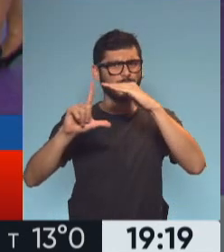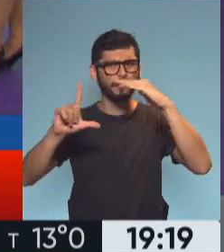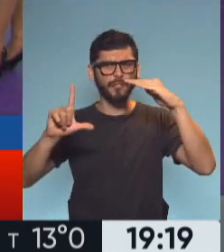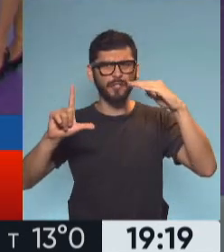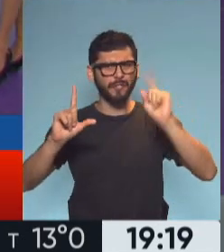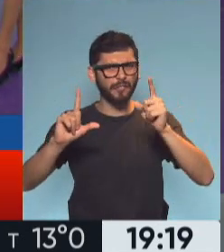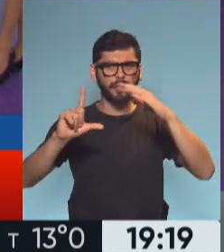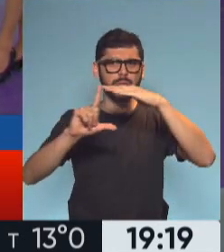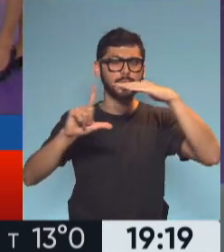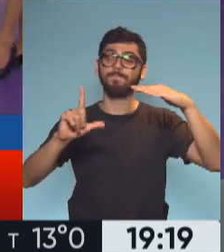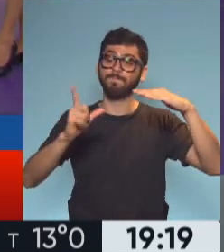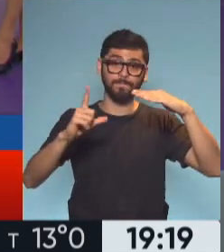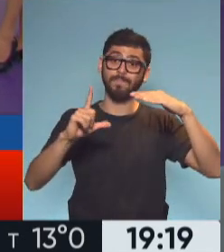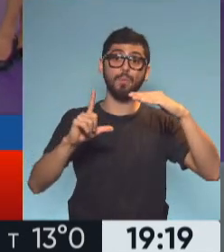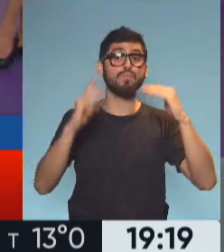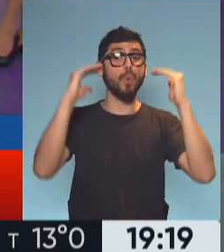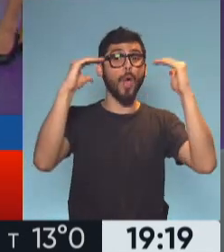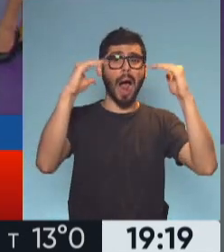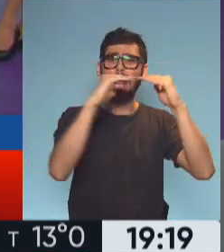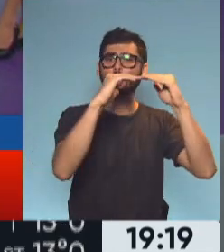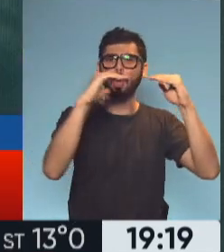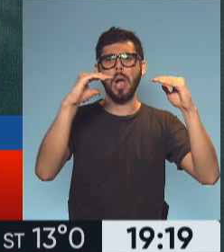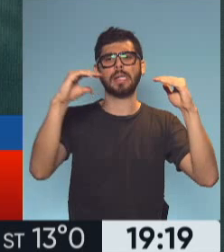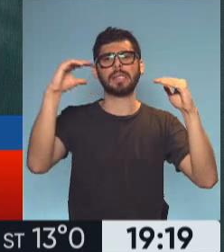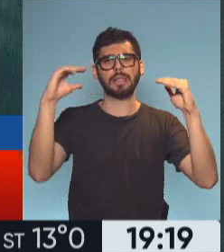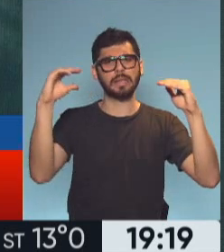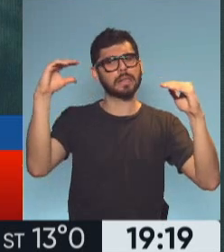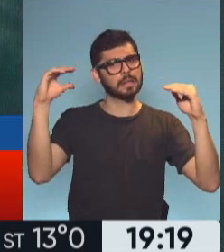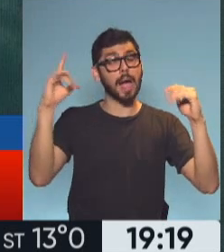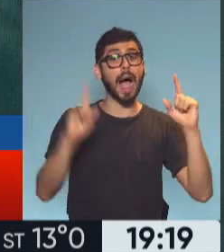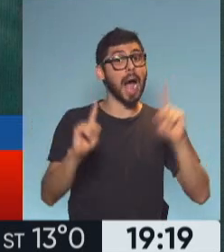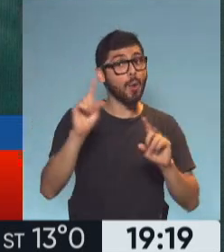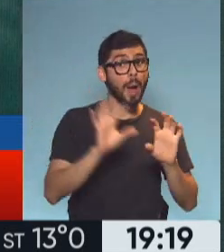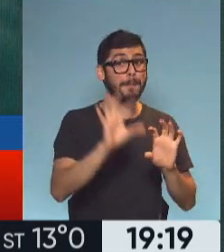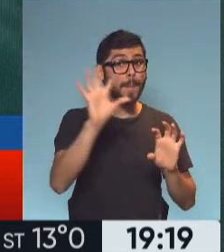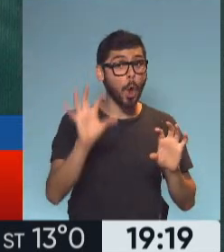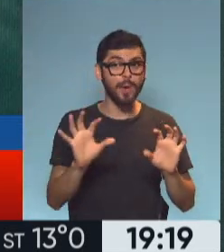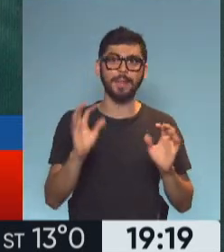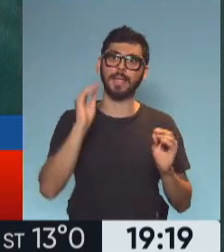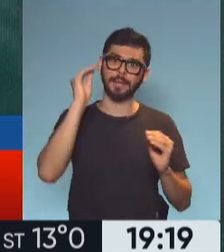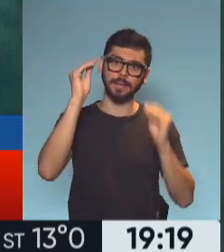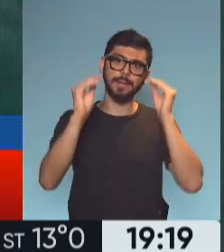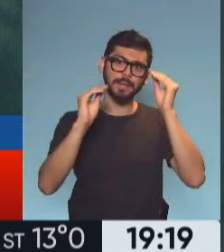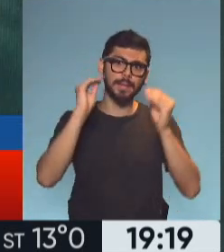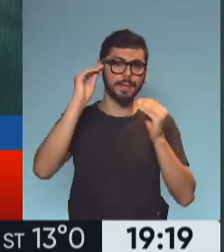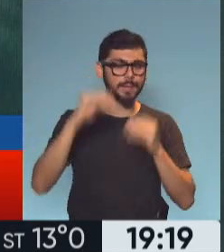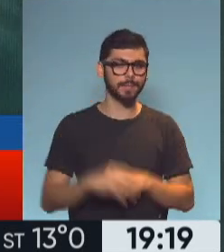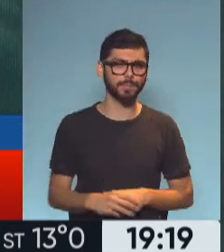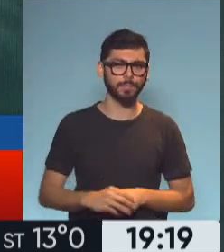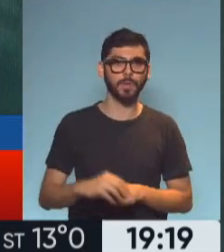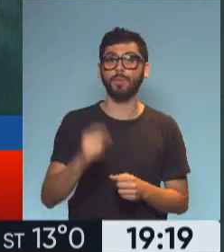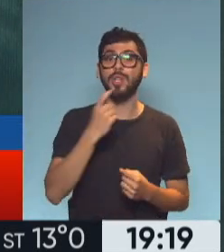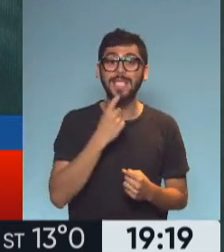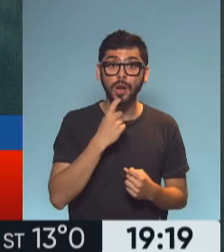pesada y alta y le cuento que algunas provincias las están están preocupando bastante acaso